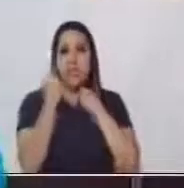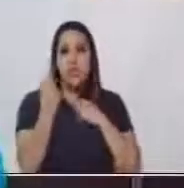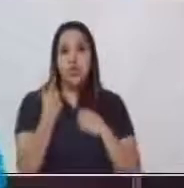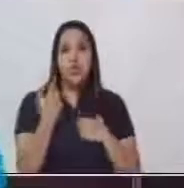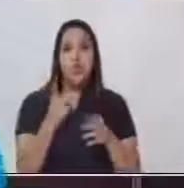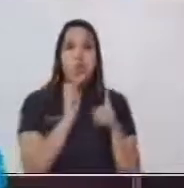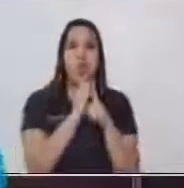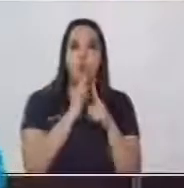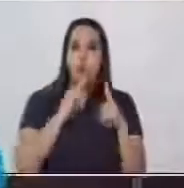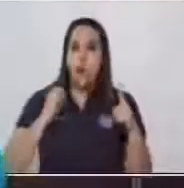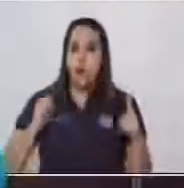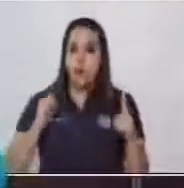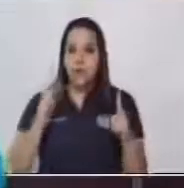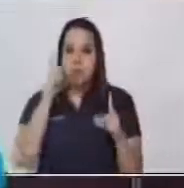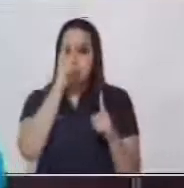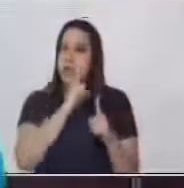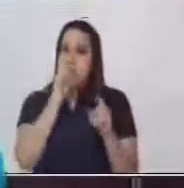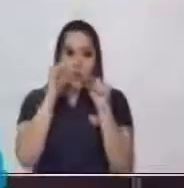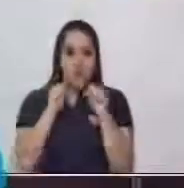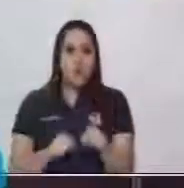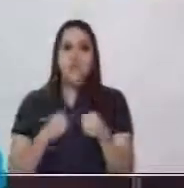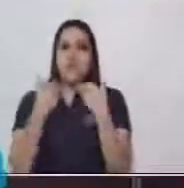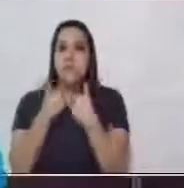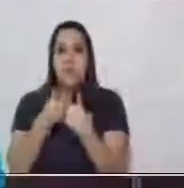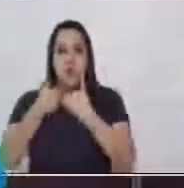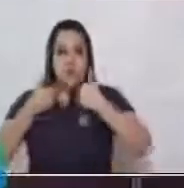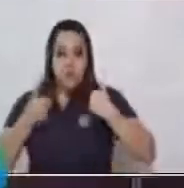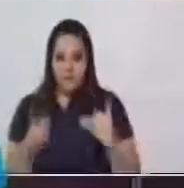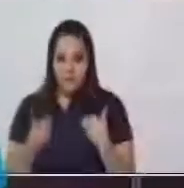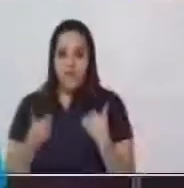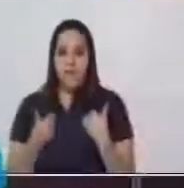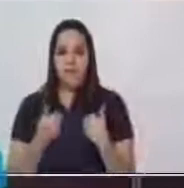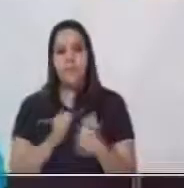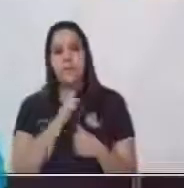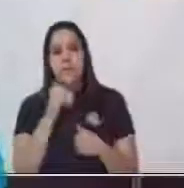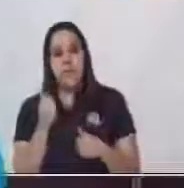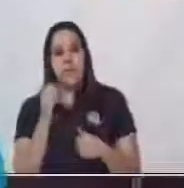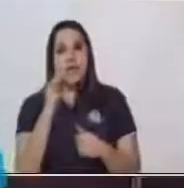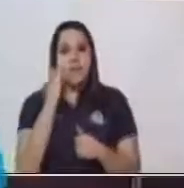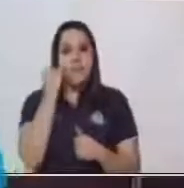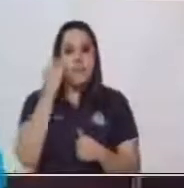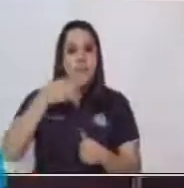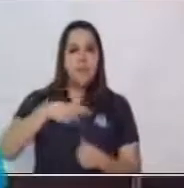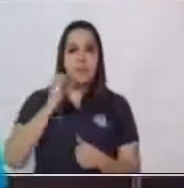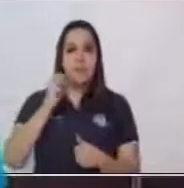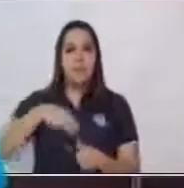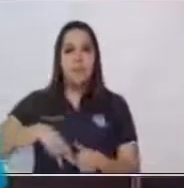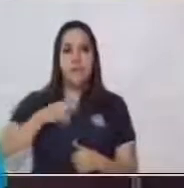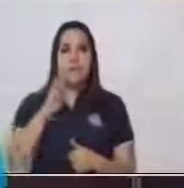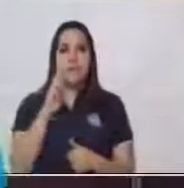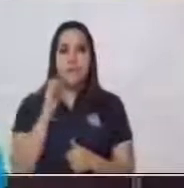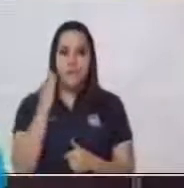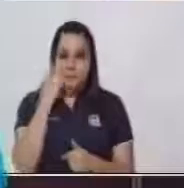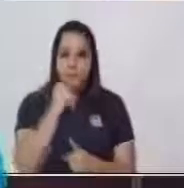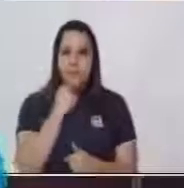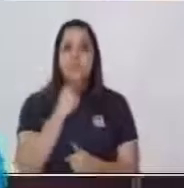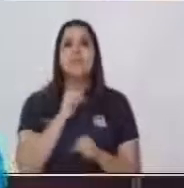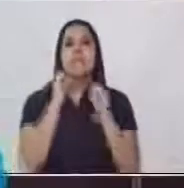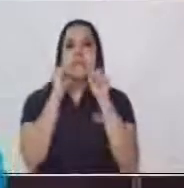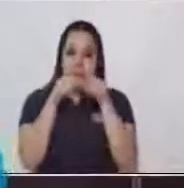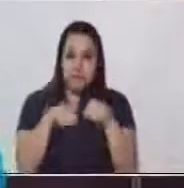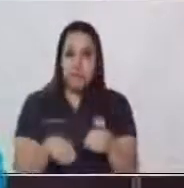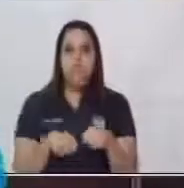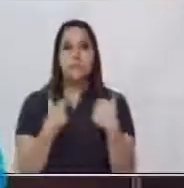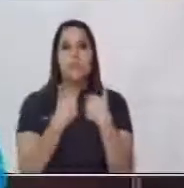esas oraciones que no podemos dividir en sujeto y predicado, y las bimembres, que sí nos